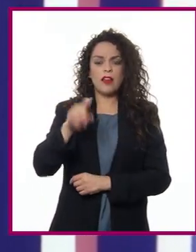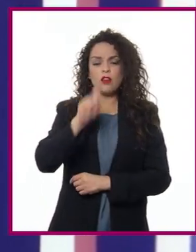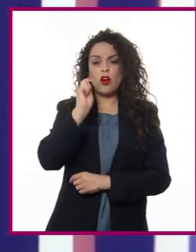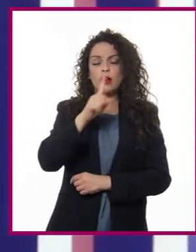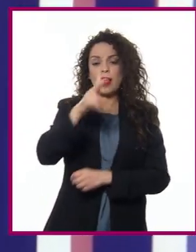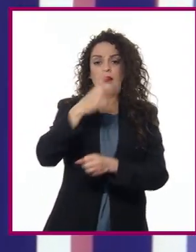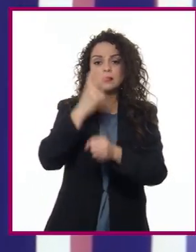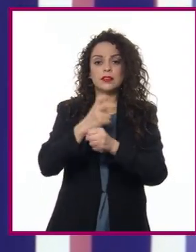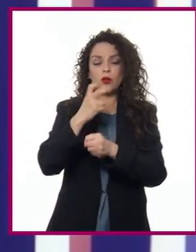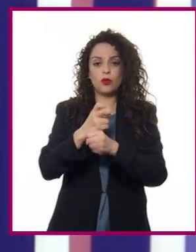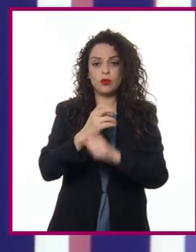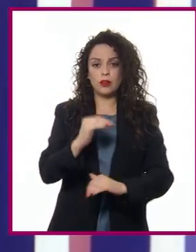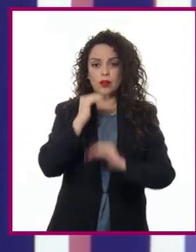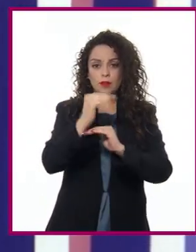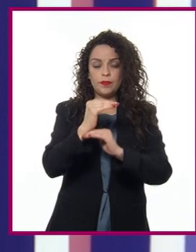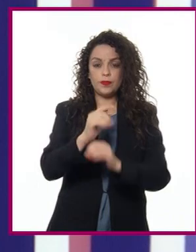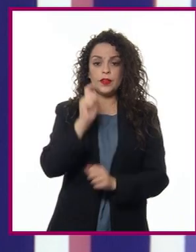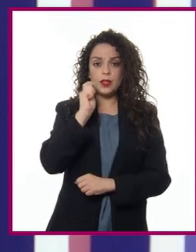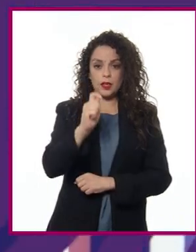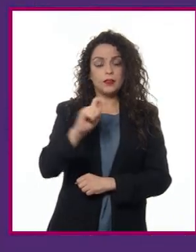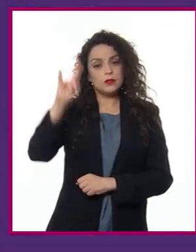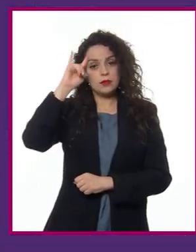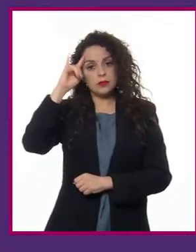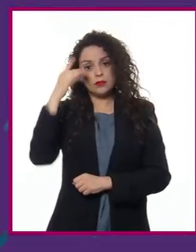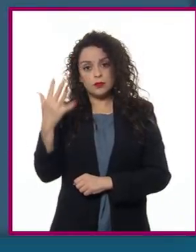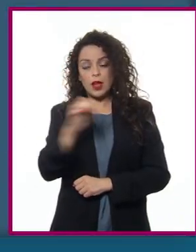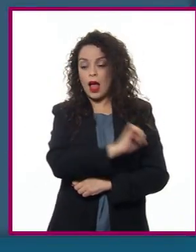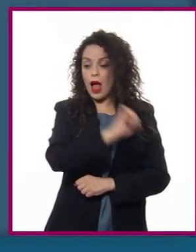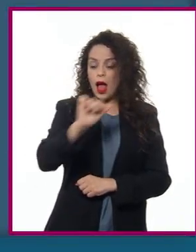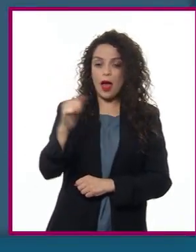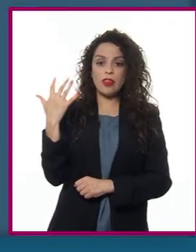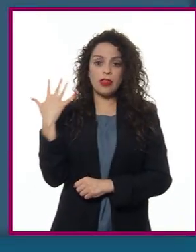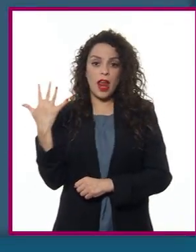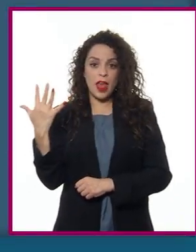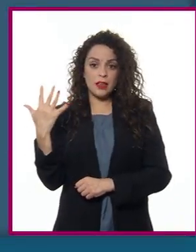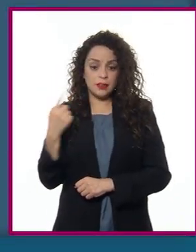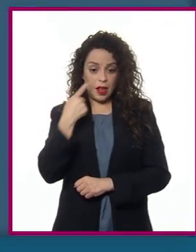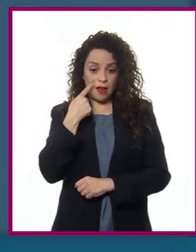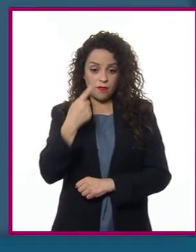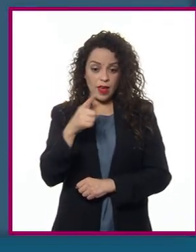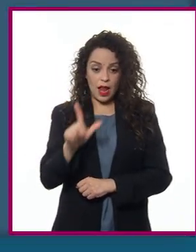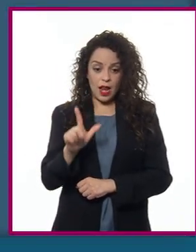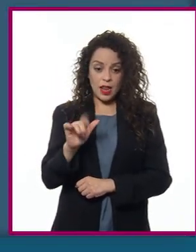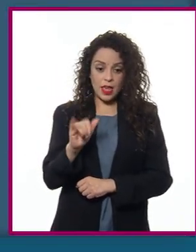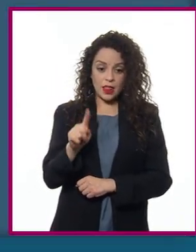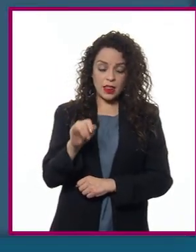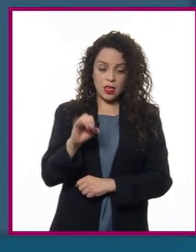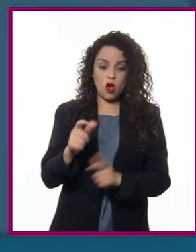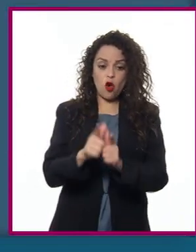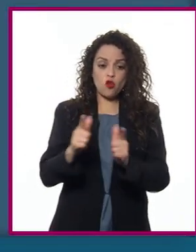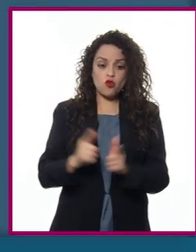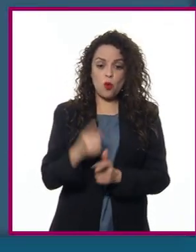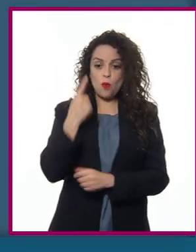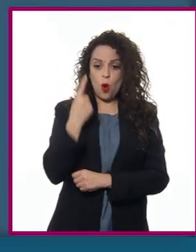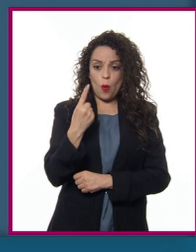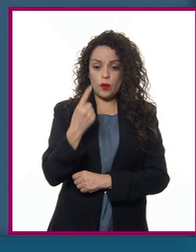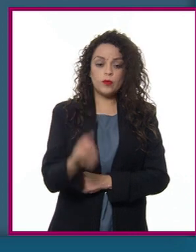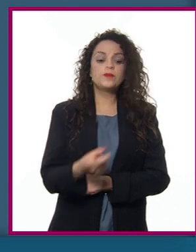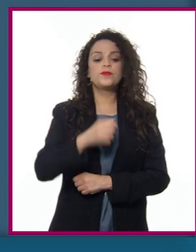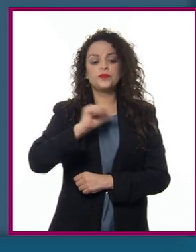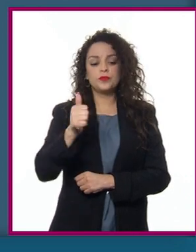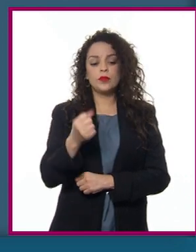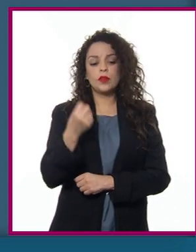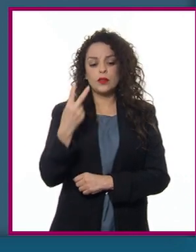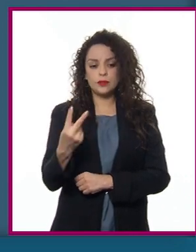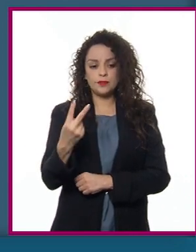ir desplazándonos de izquierda a derecha. Tenemos al litio en el grupo 1, periodo 2, con un